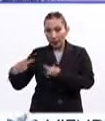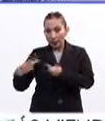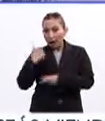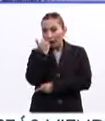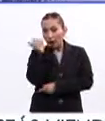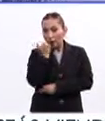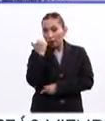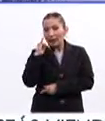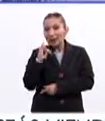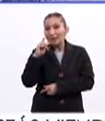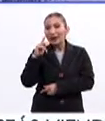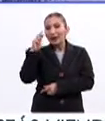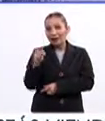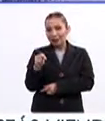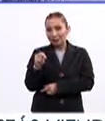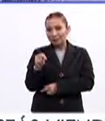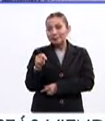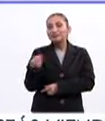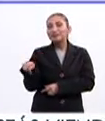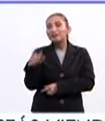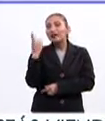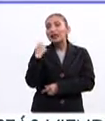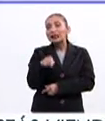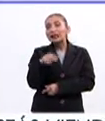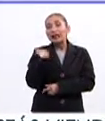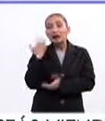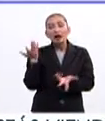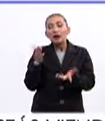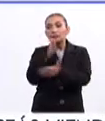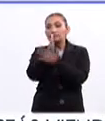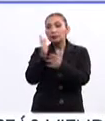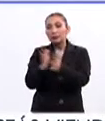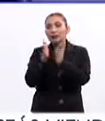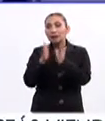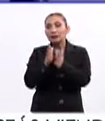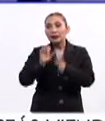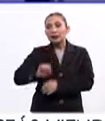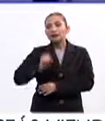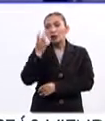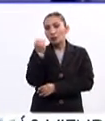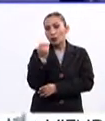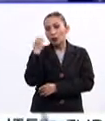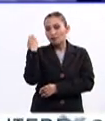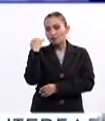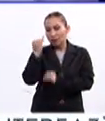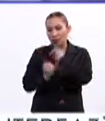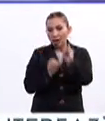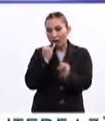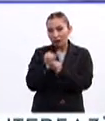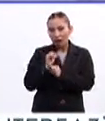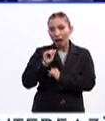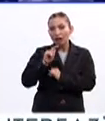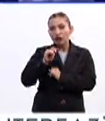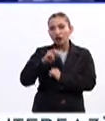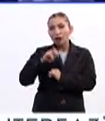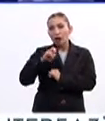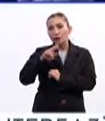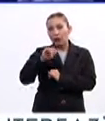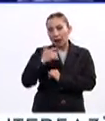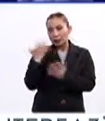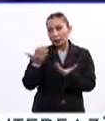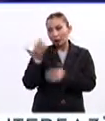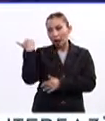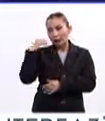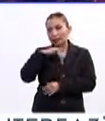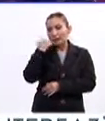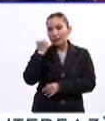por estudiantes del Instituto Politécnico Nacional y que los llevó a participar en el 69º Congreso Internacional de Astronáutica que se